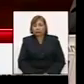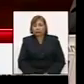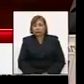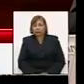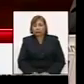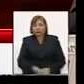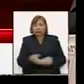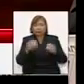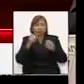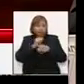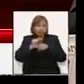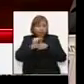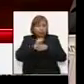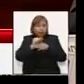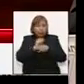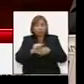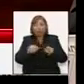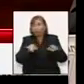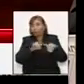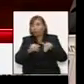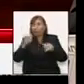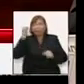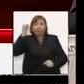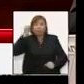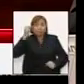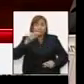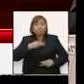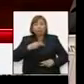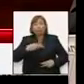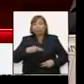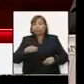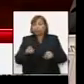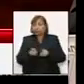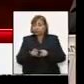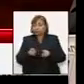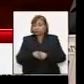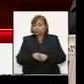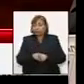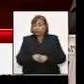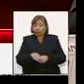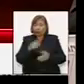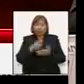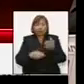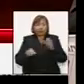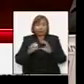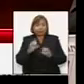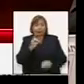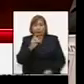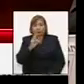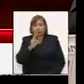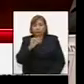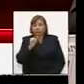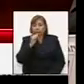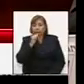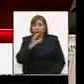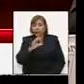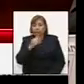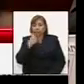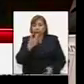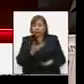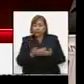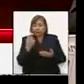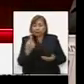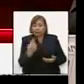hacemos simulacros de incursión, derechos humanos y además la función misma que realizamos en la actividad. Estamos